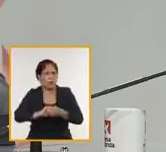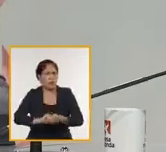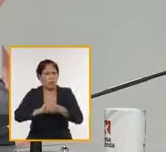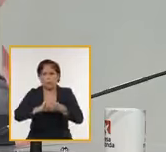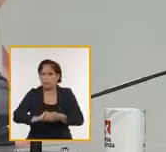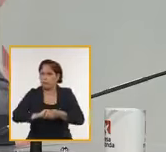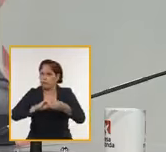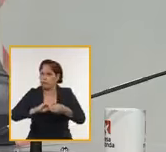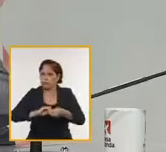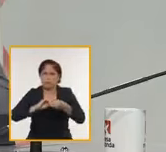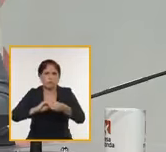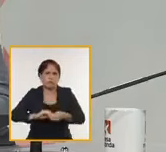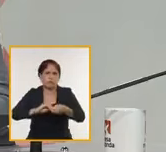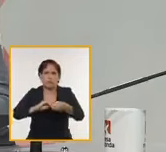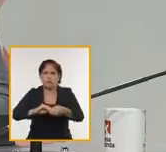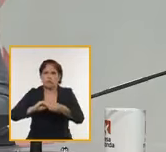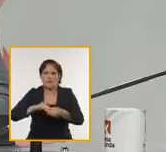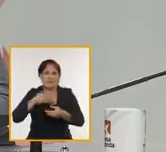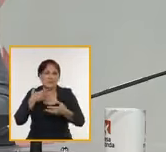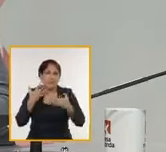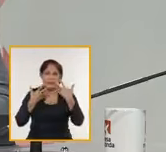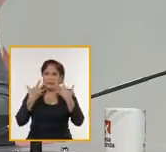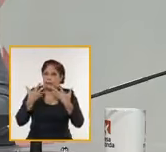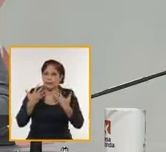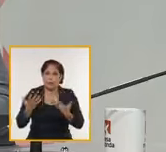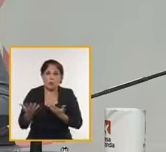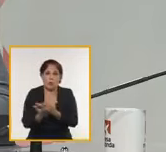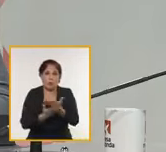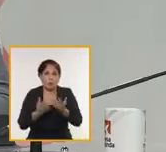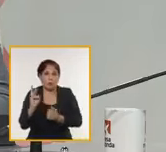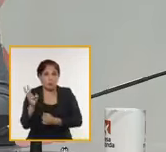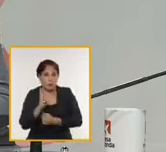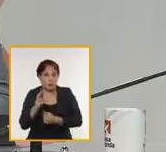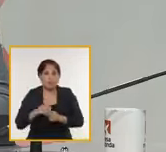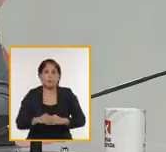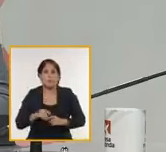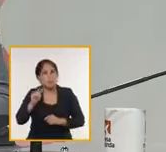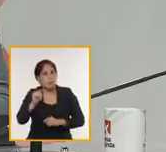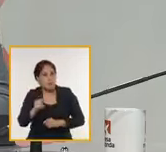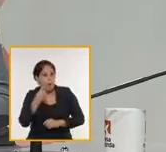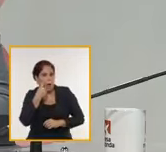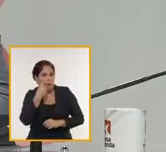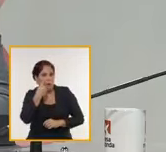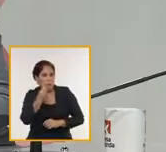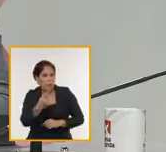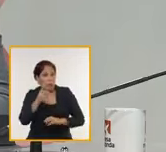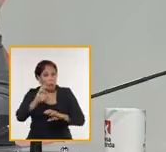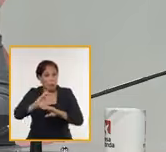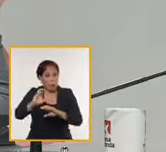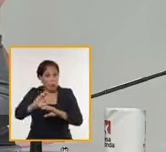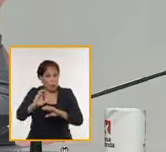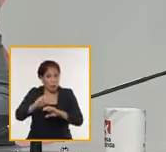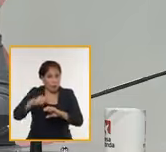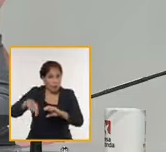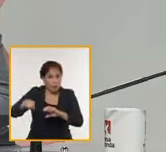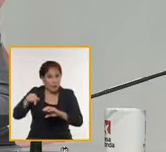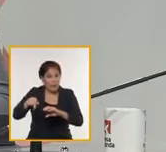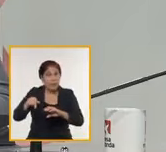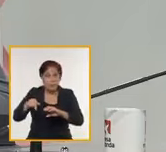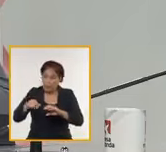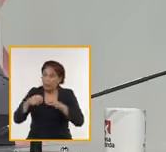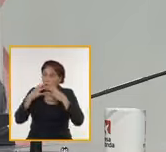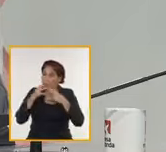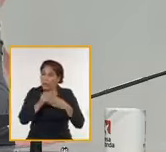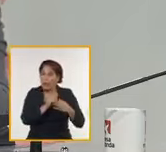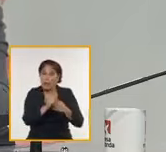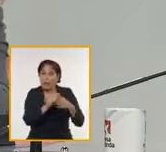muy amistosamente, riéndose, y muchos han visto esta cumbre como un desafío al